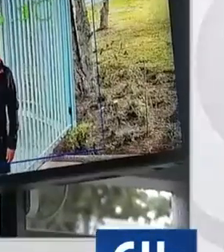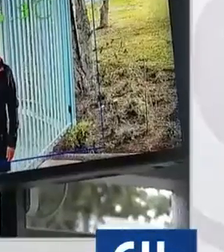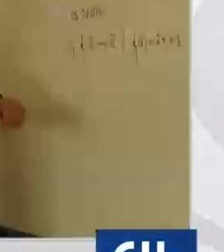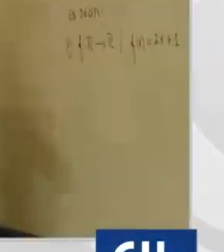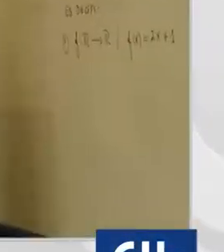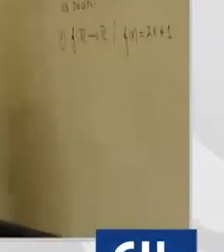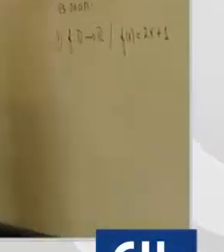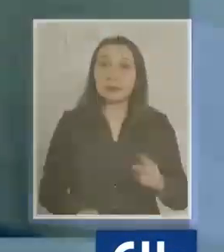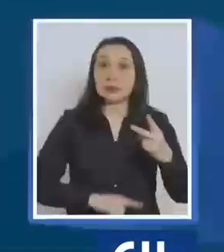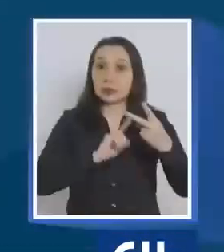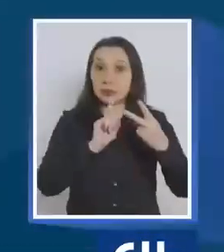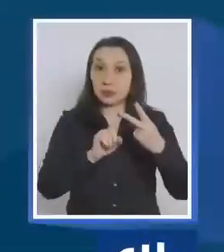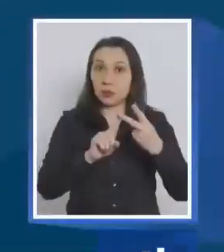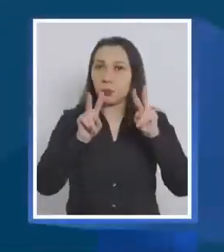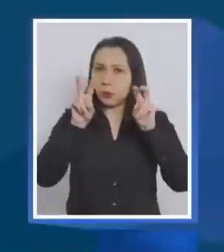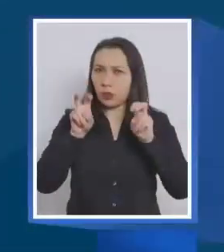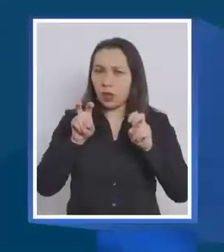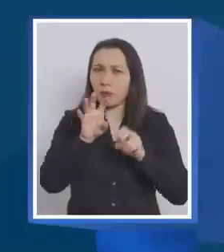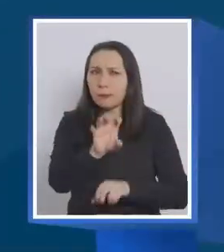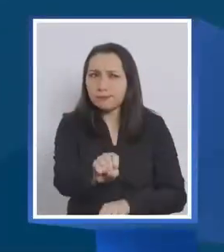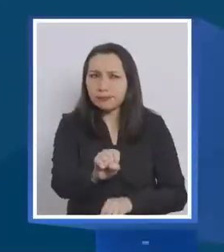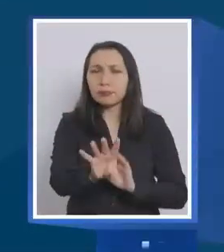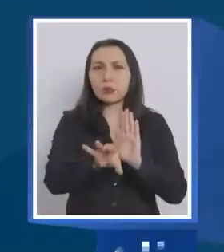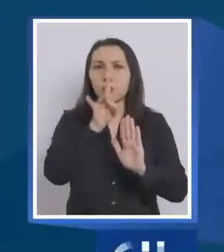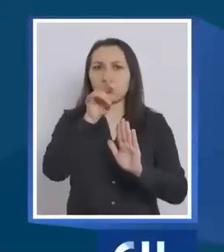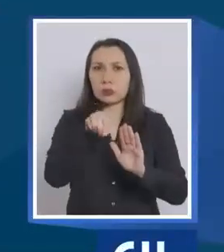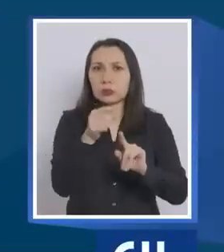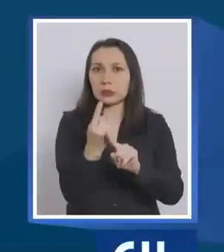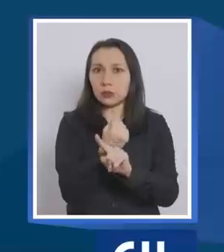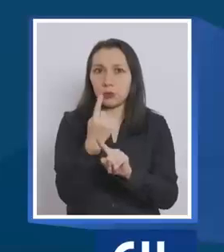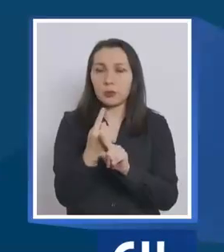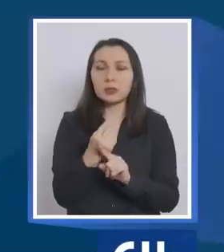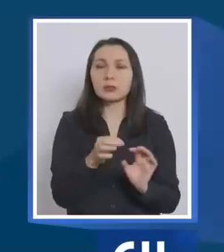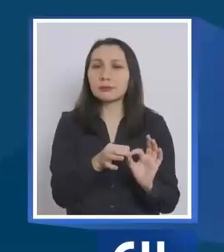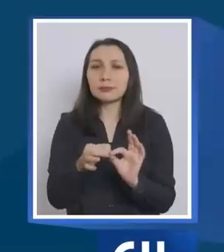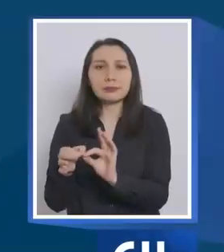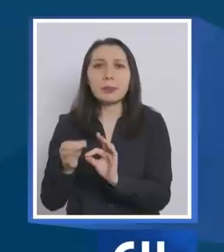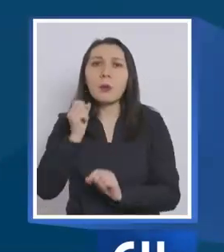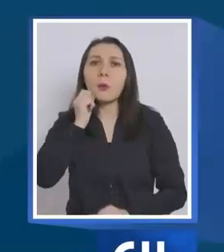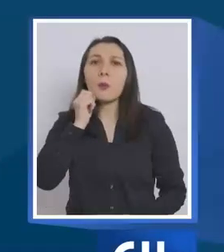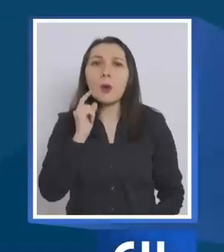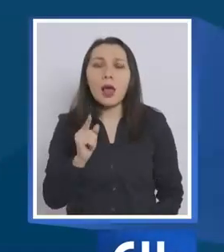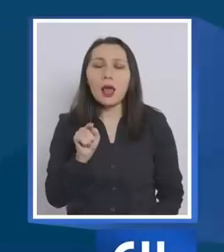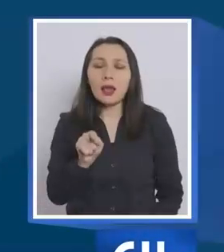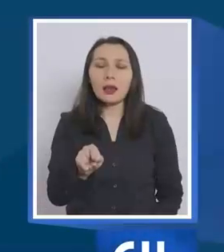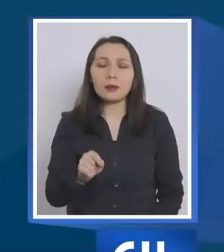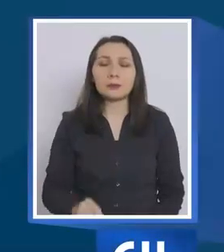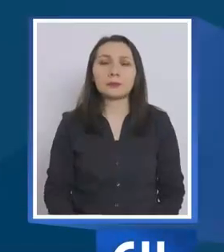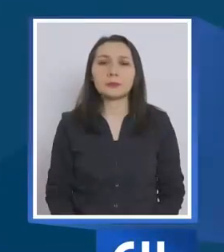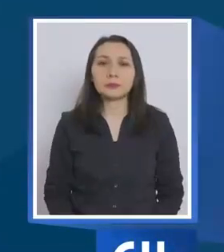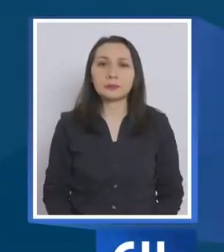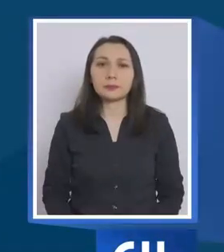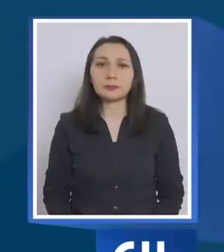incrementando. El segundo tópico identificado en estos diálogos dice relación con